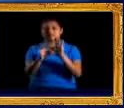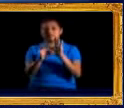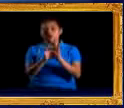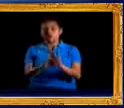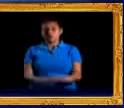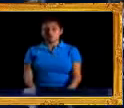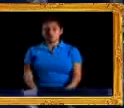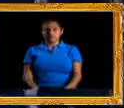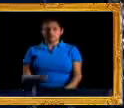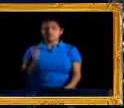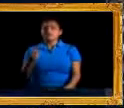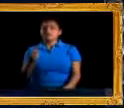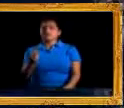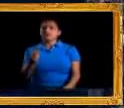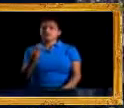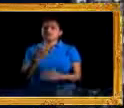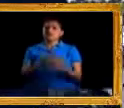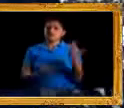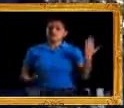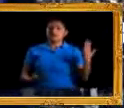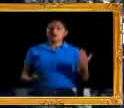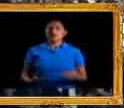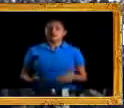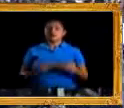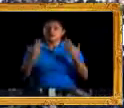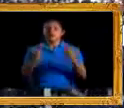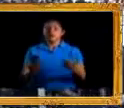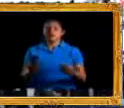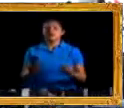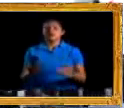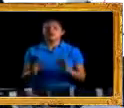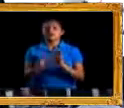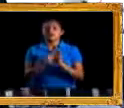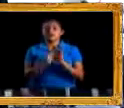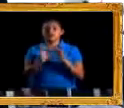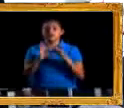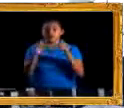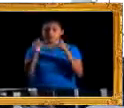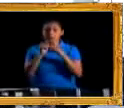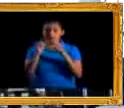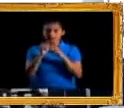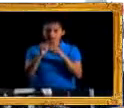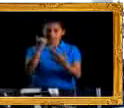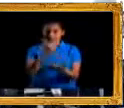¿De qué tiene que dar testimonio? De la palabra. ¿Aló?